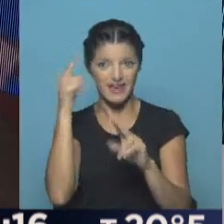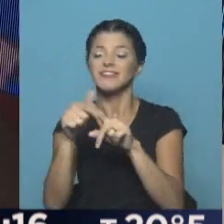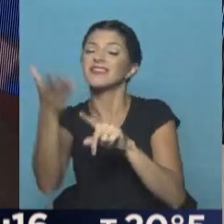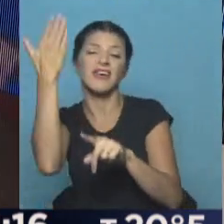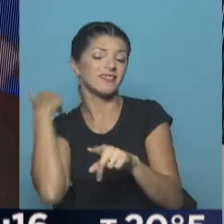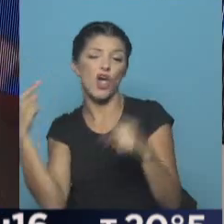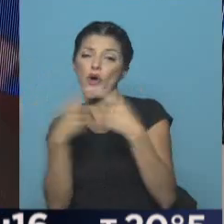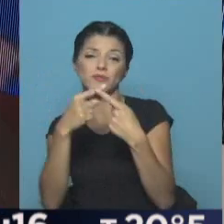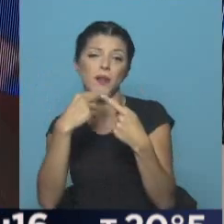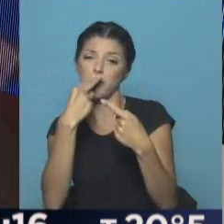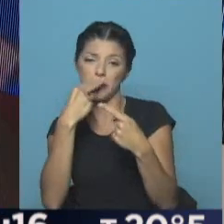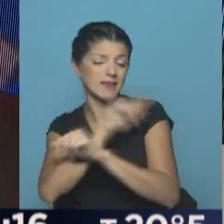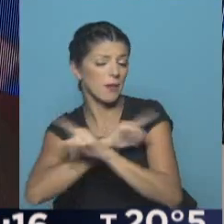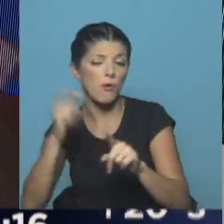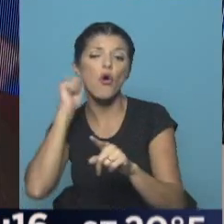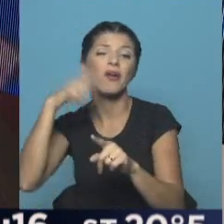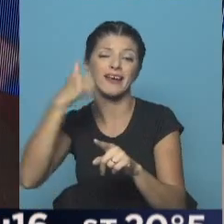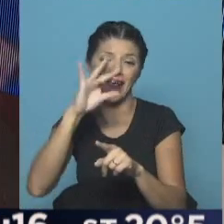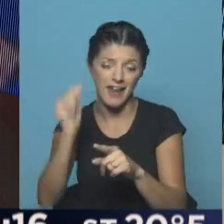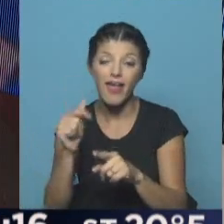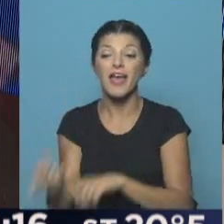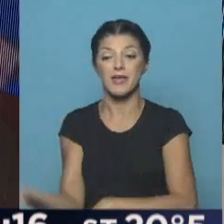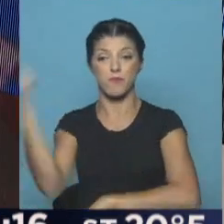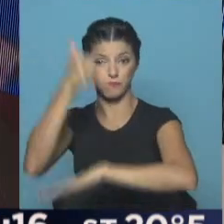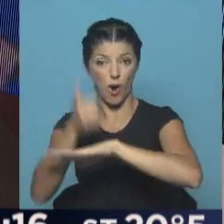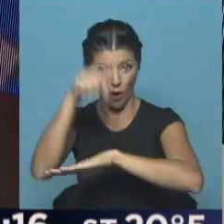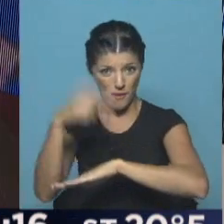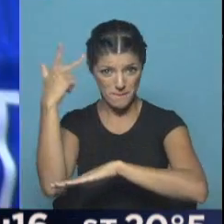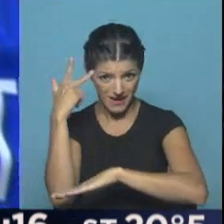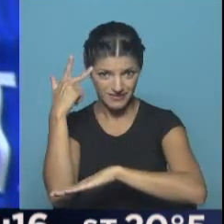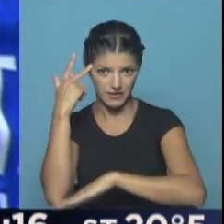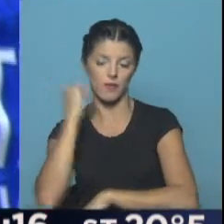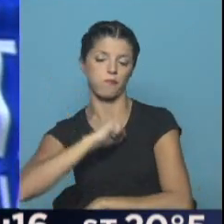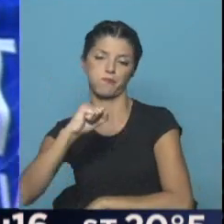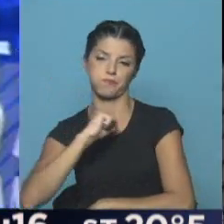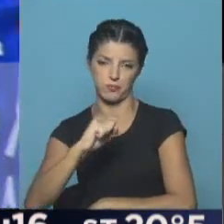contra el Granada en España. Retornó con todo y ejecutó a su víctima preferida.